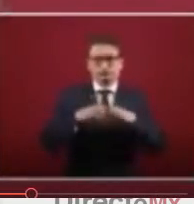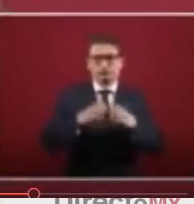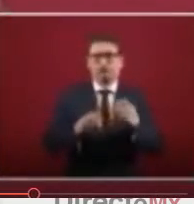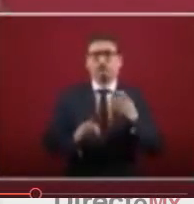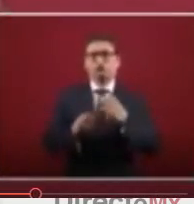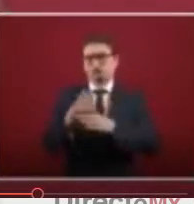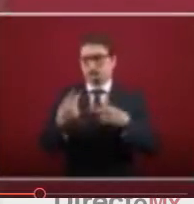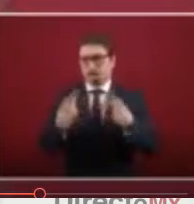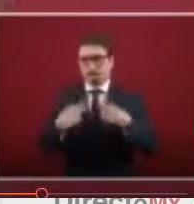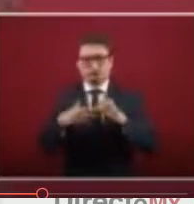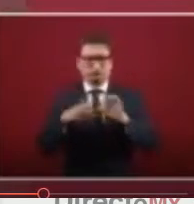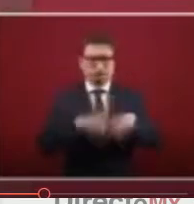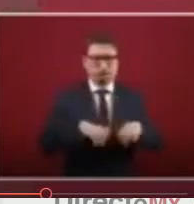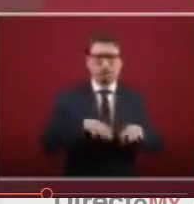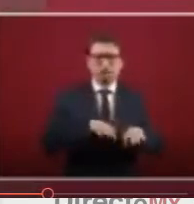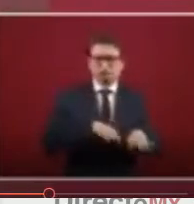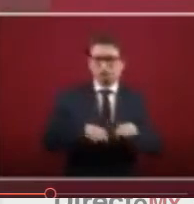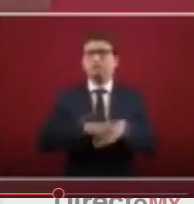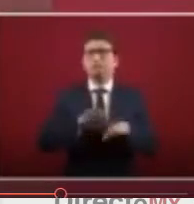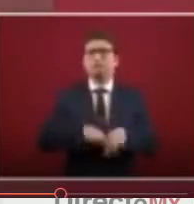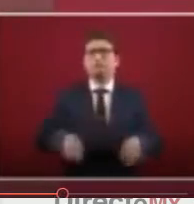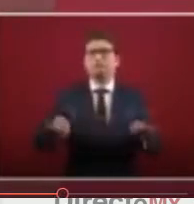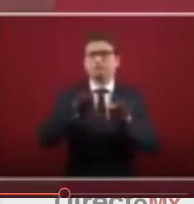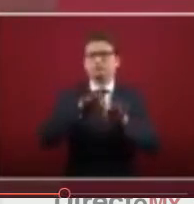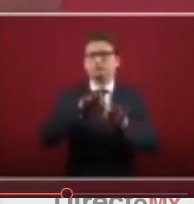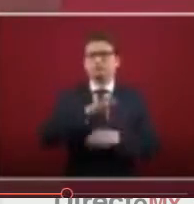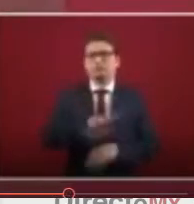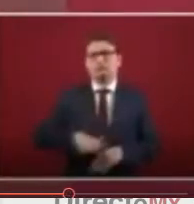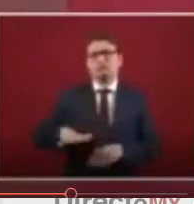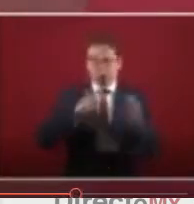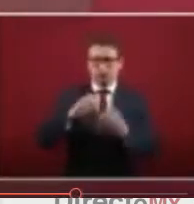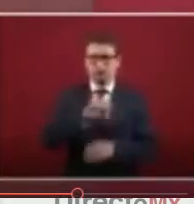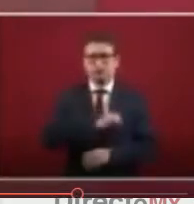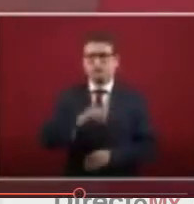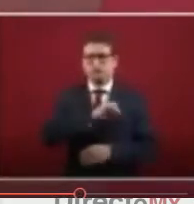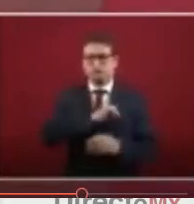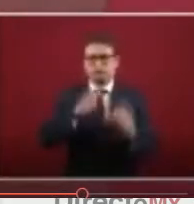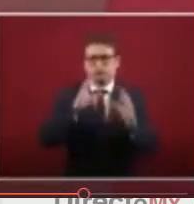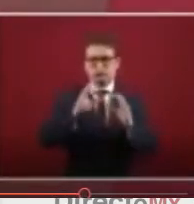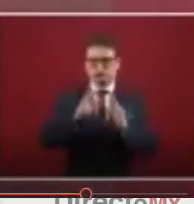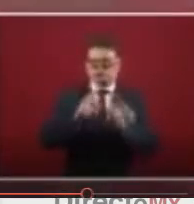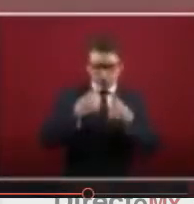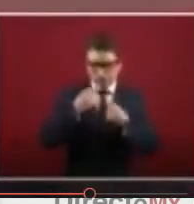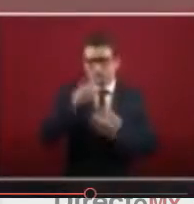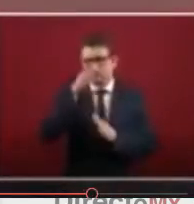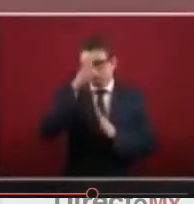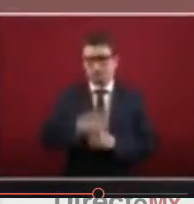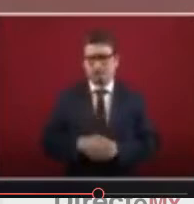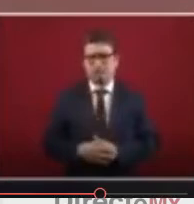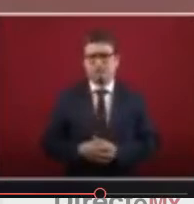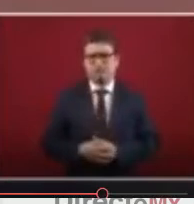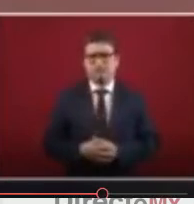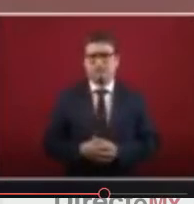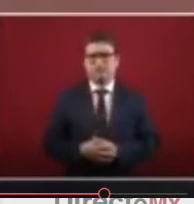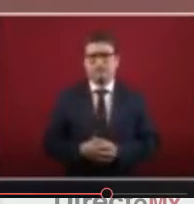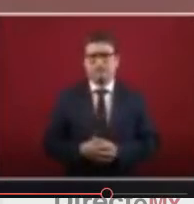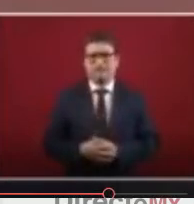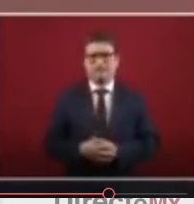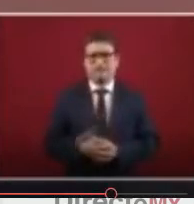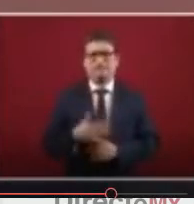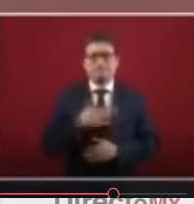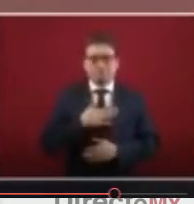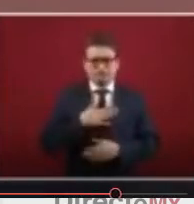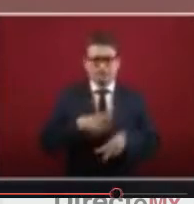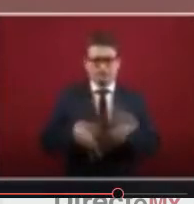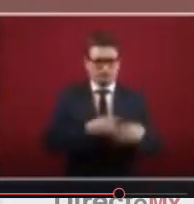tenemos que cuidar por encima de todo el medioambiente y la salud de los mexicanos voy a convocar